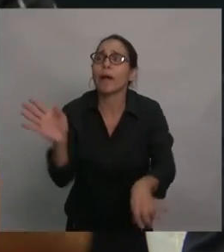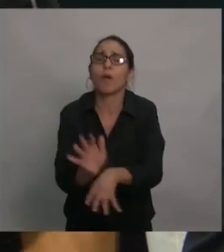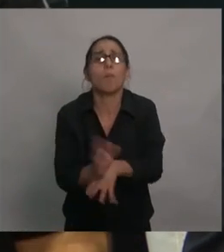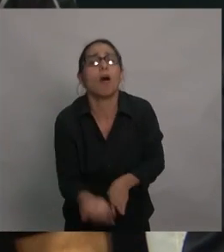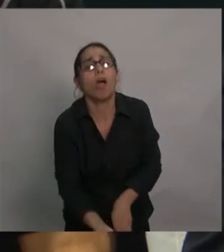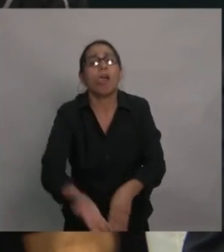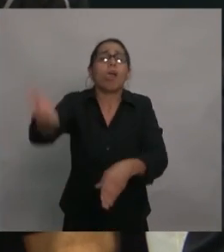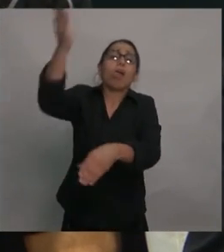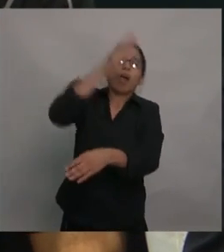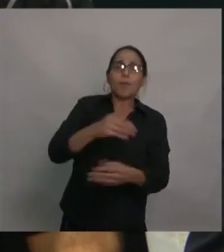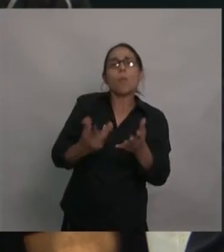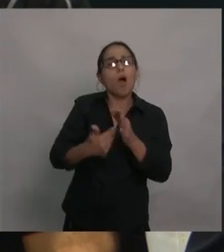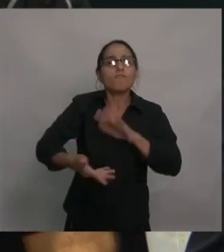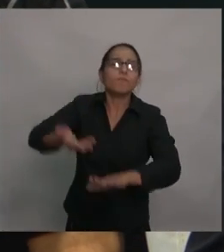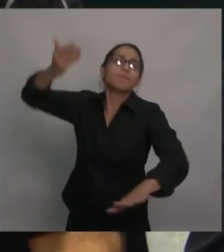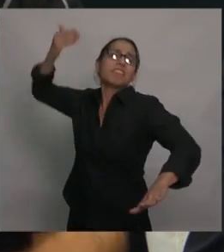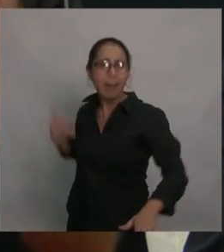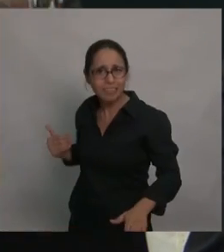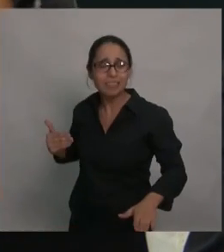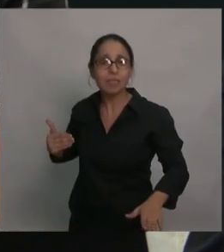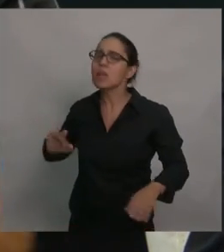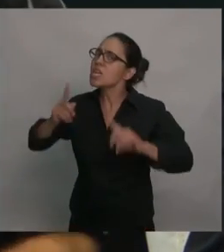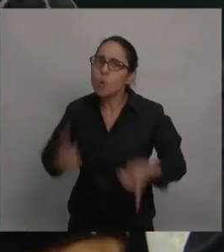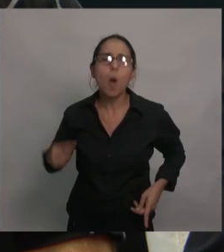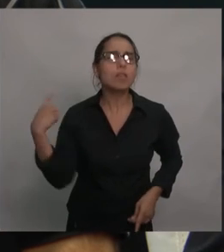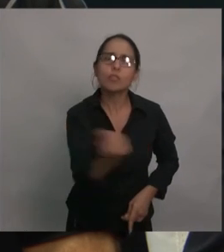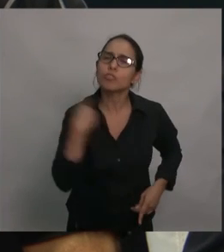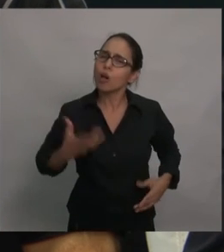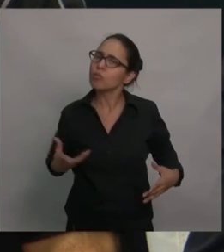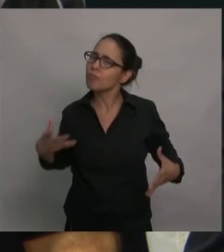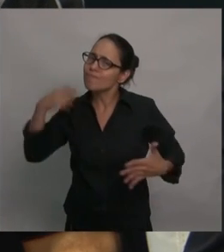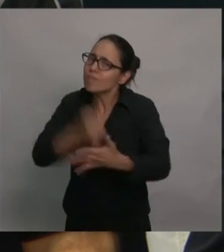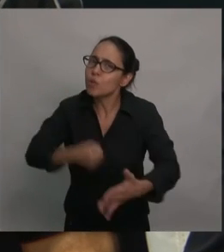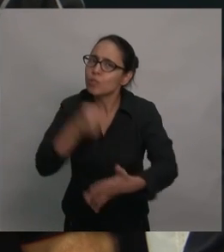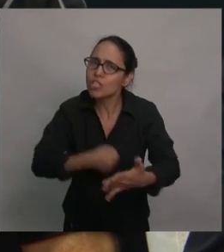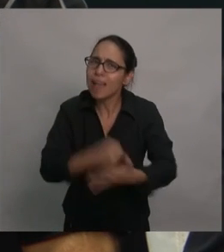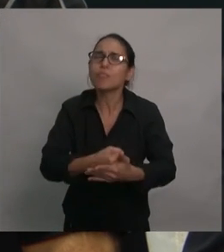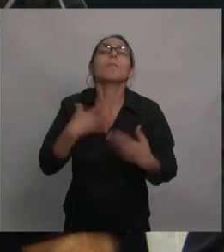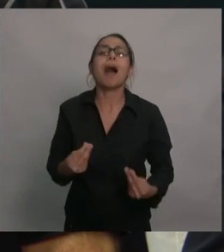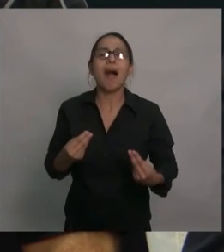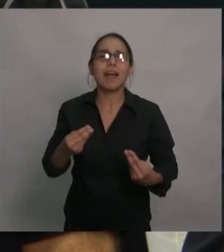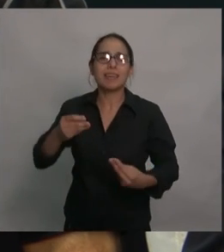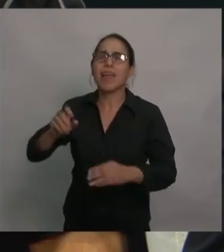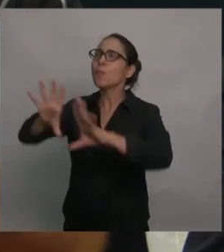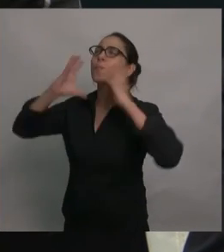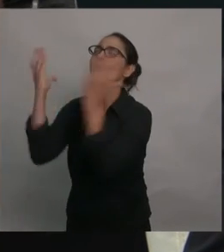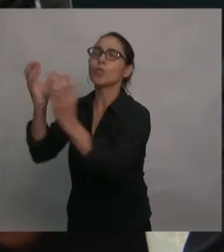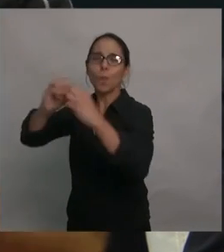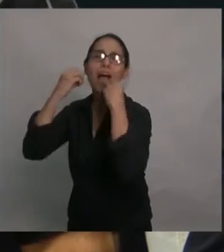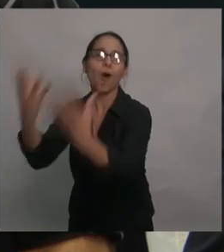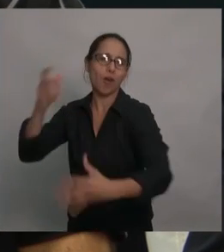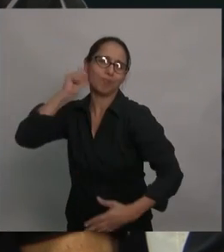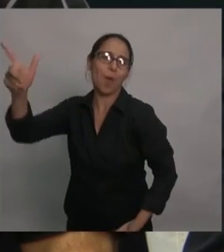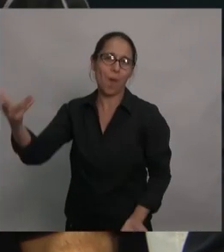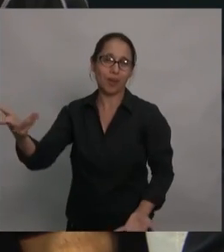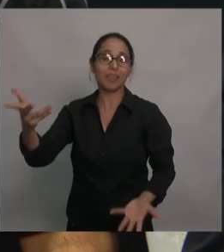todos nosotros tenemos que mantenernos optimistas y tenemos que seguir luchando con un mundo mejor. Como dijo el Che,